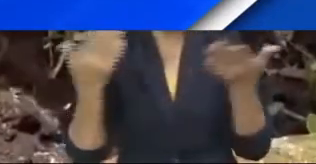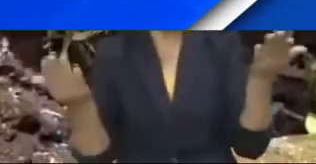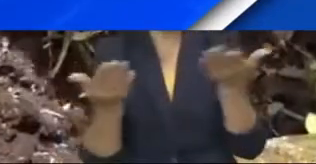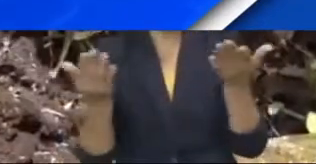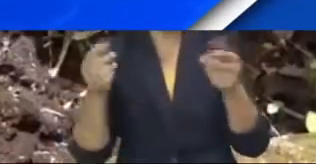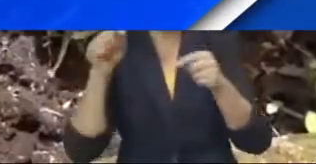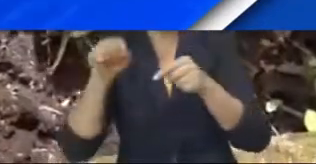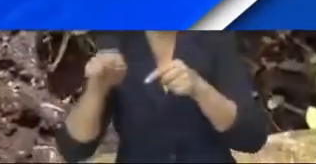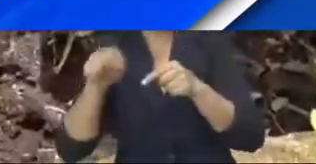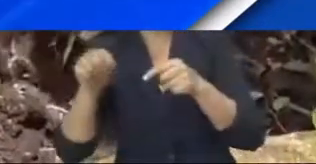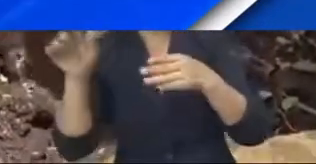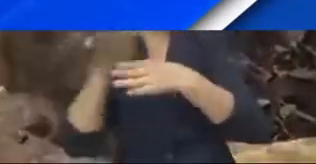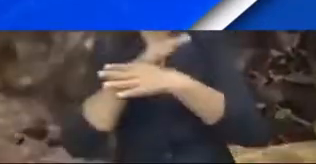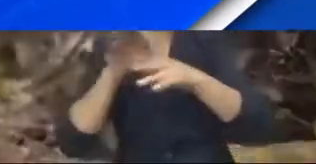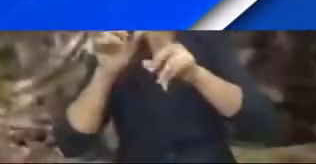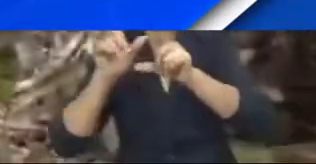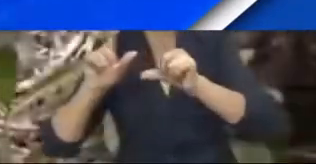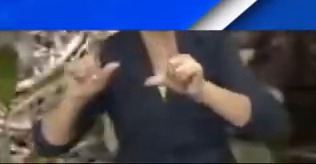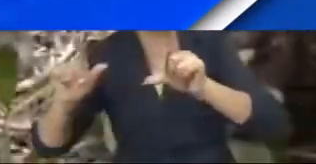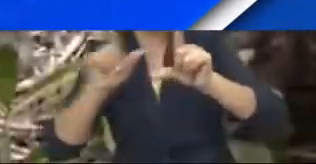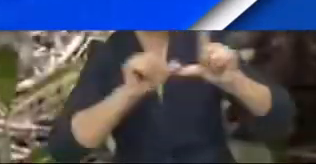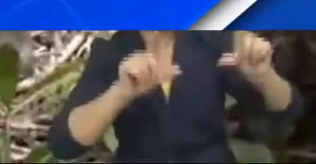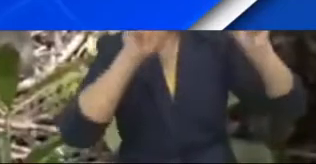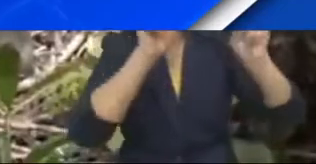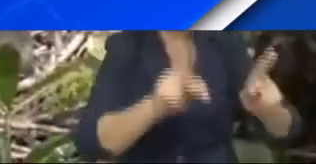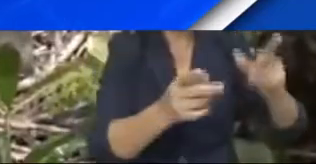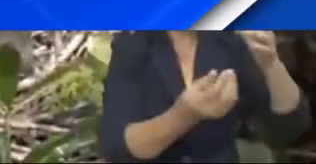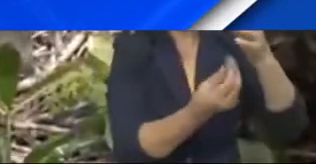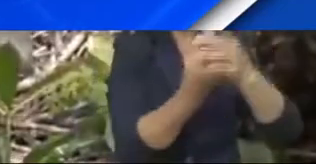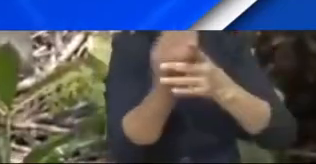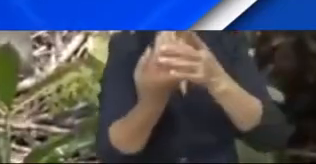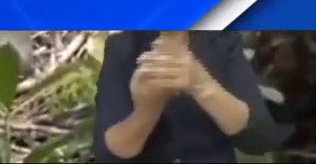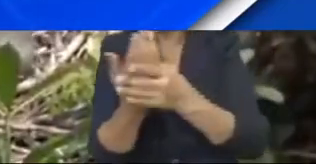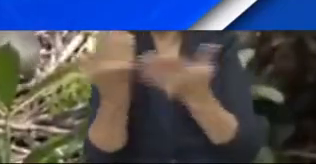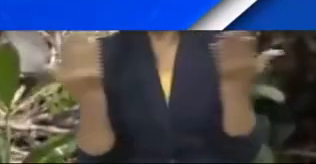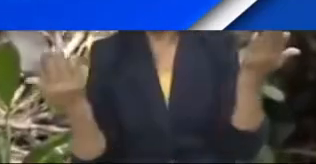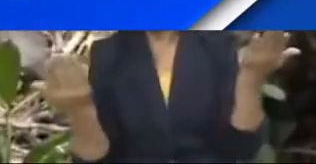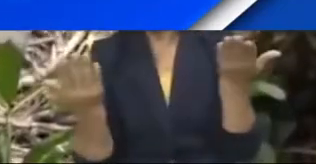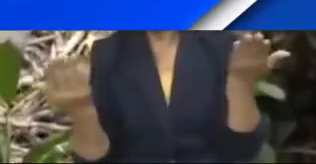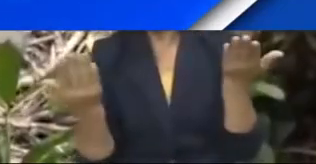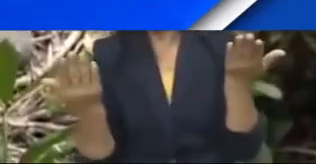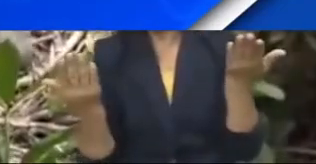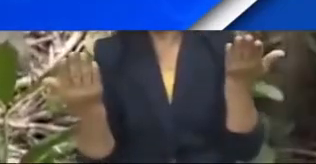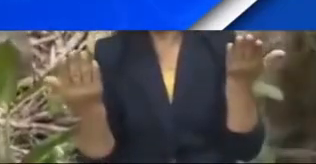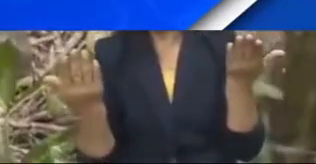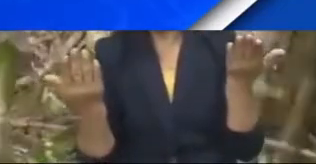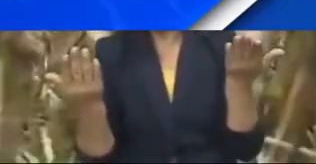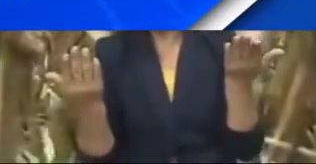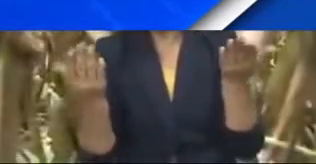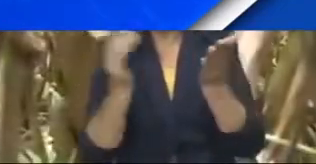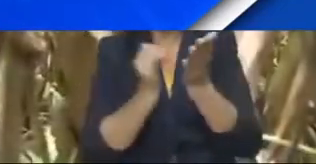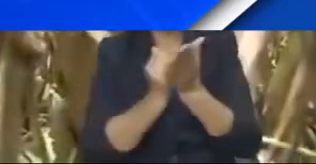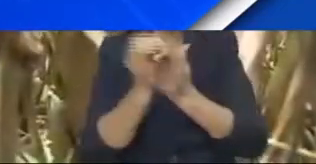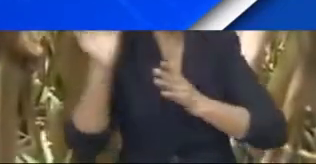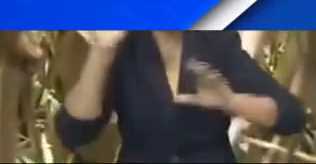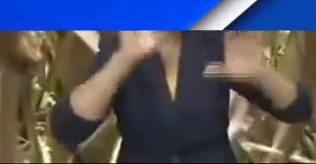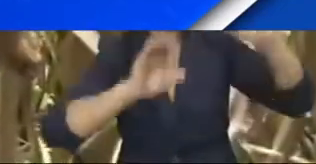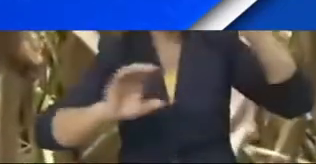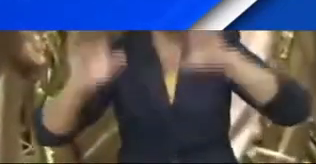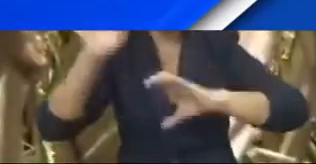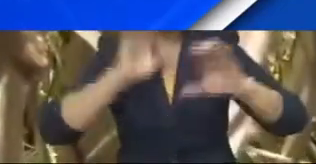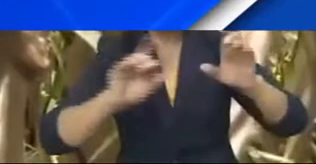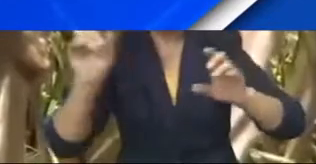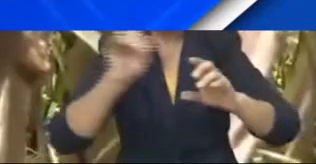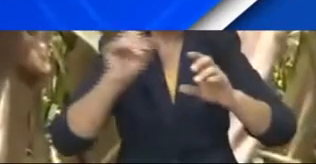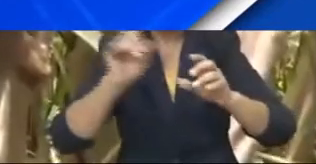formas diferentes de producción, porque tenemos grandes retos que se nos han venido a juntar, como es el cambio climático, los